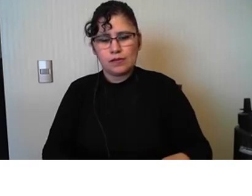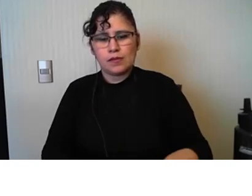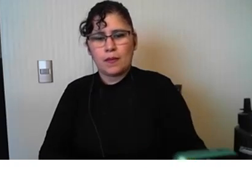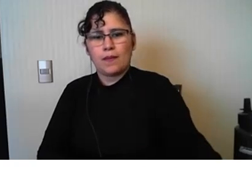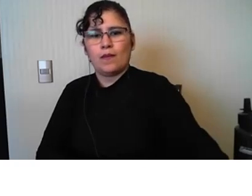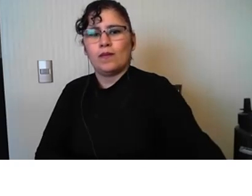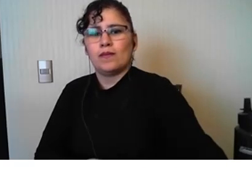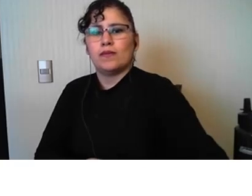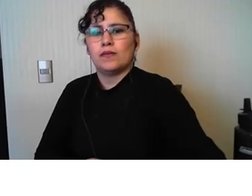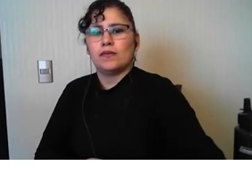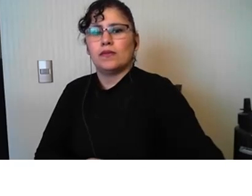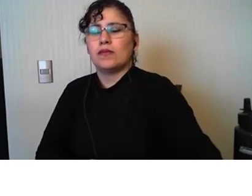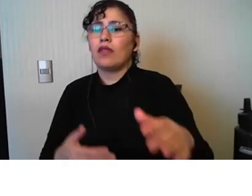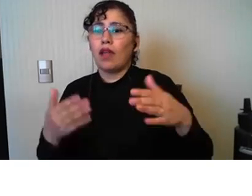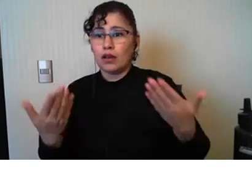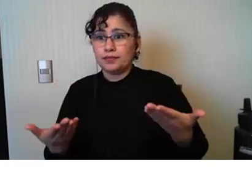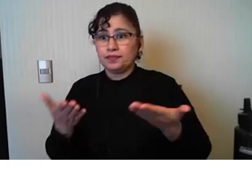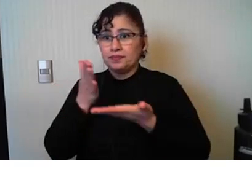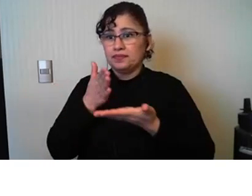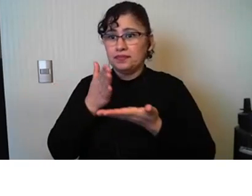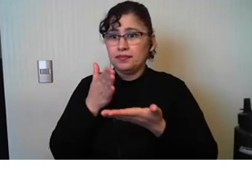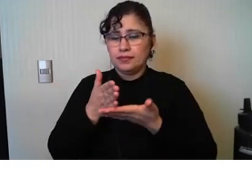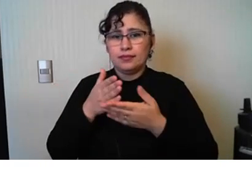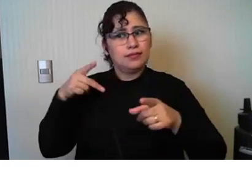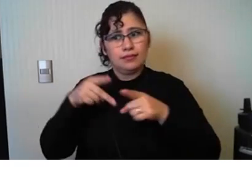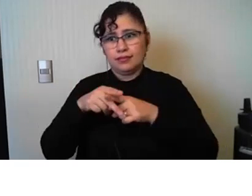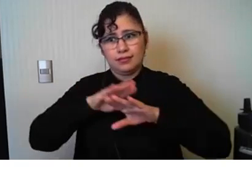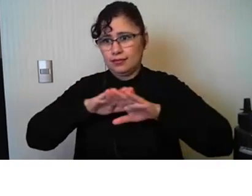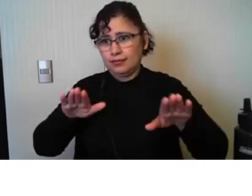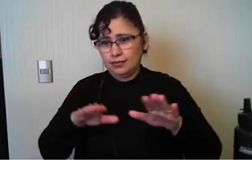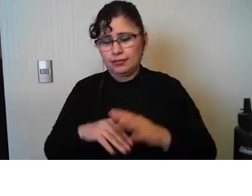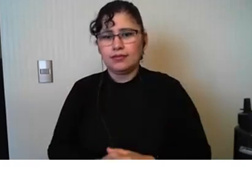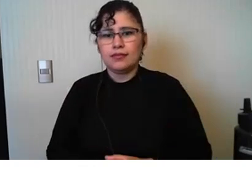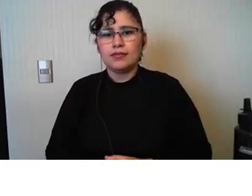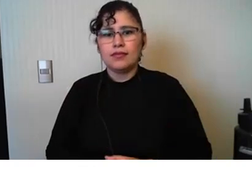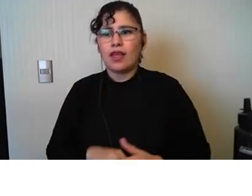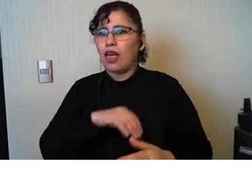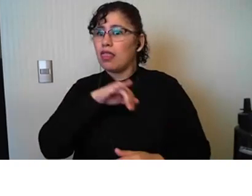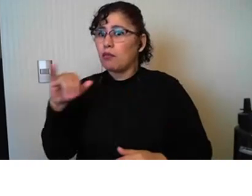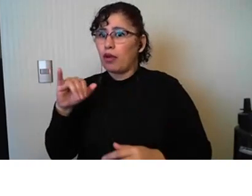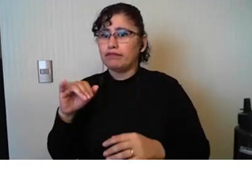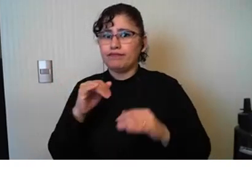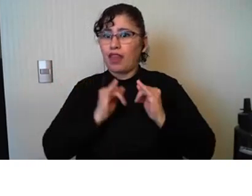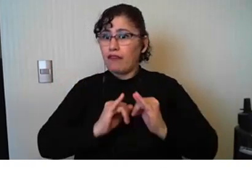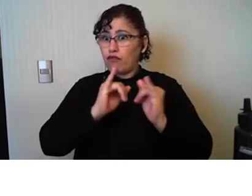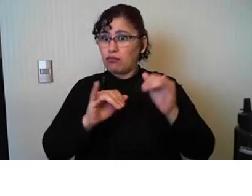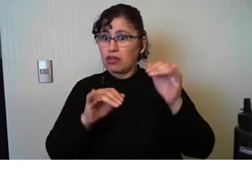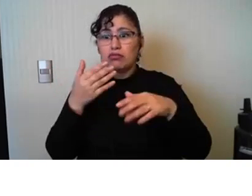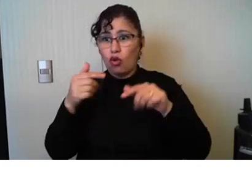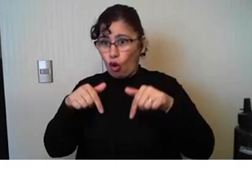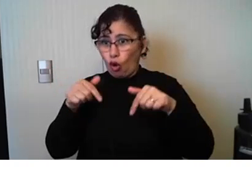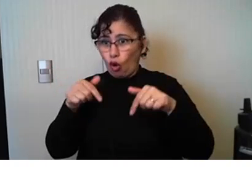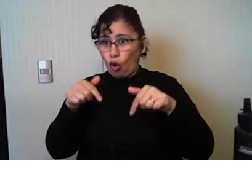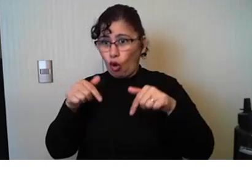Bien, vamos a dejar la clase hasta acá. Les voy a subir esta información y cualquier consulta